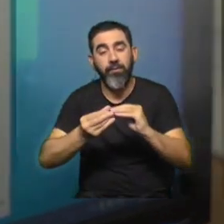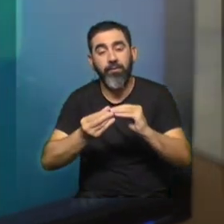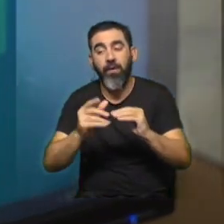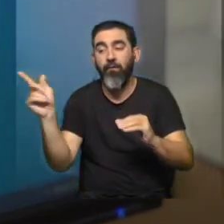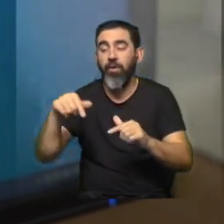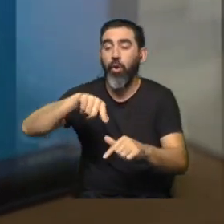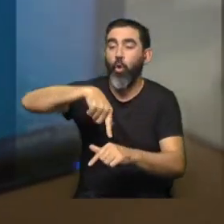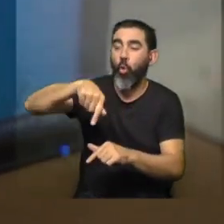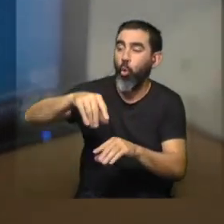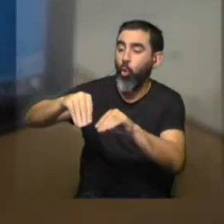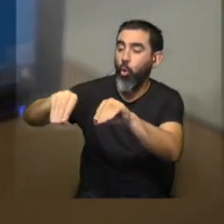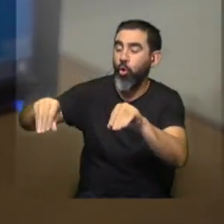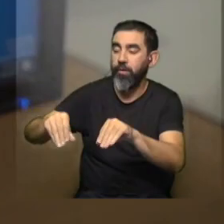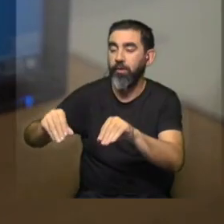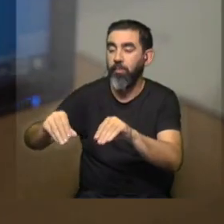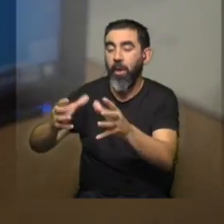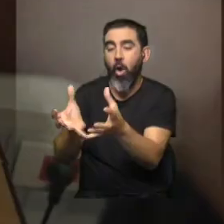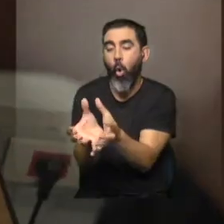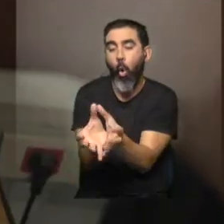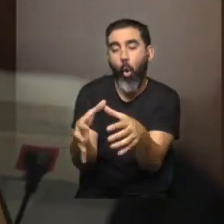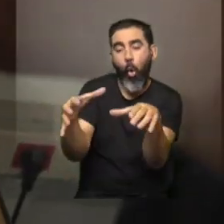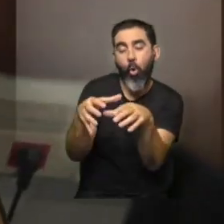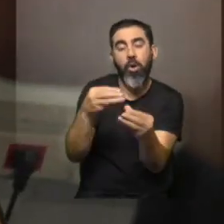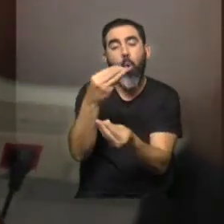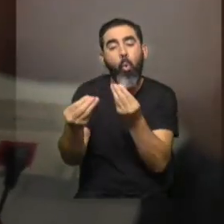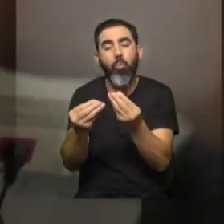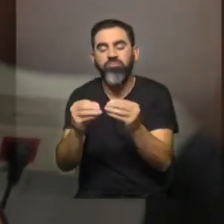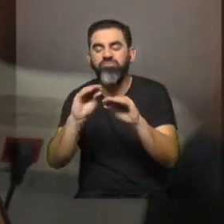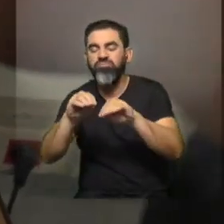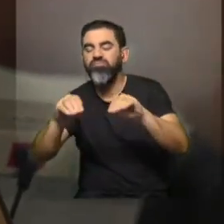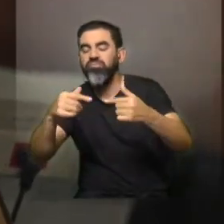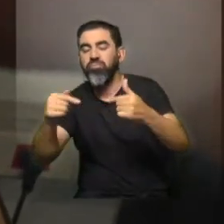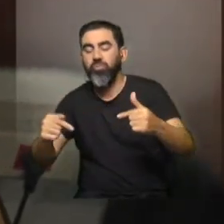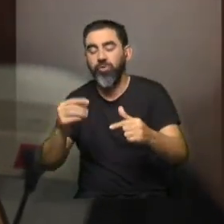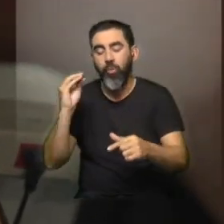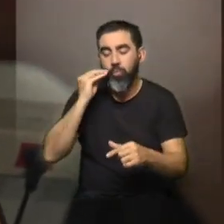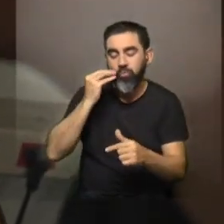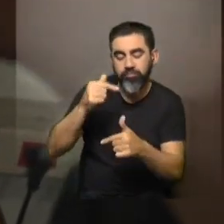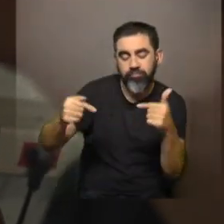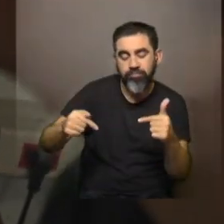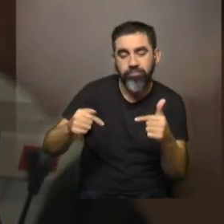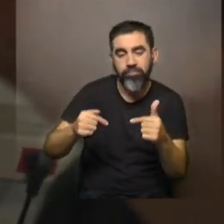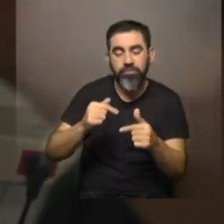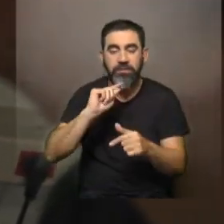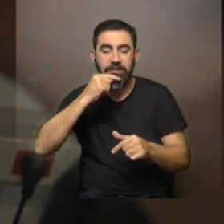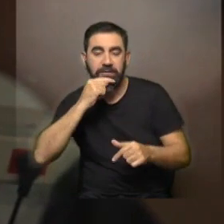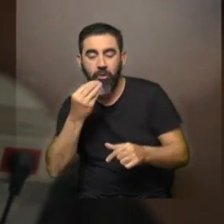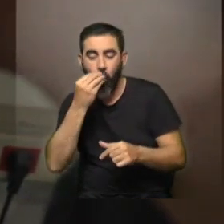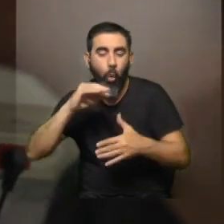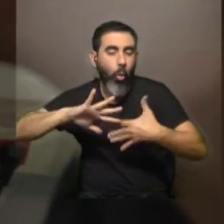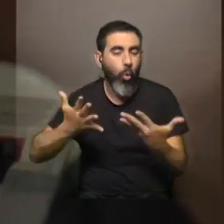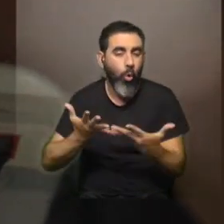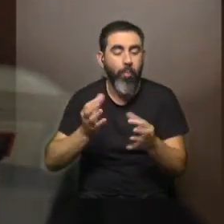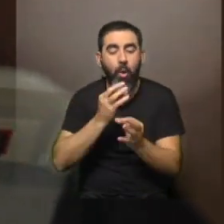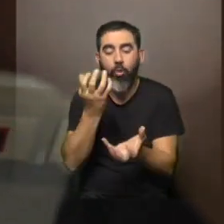tal lugar o de tal otro para hacer la olla, o qué tipo de residuos tiene la olla que se comió maíz o se hizo